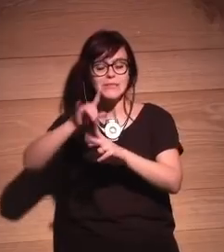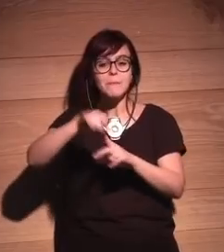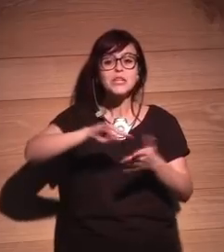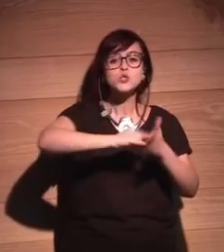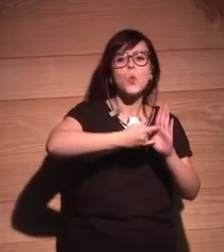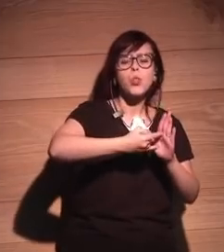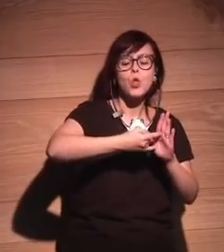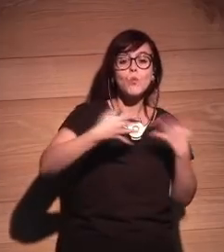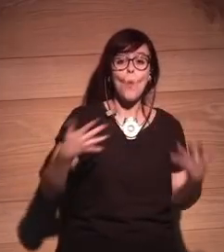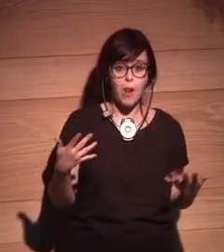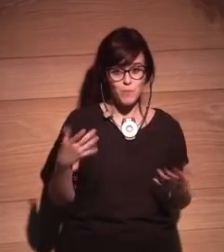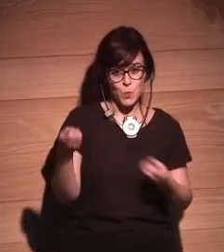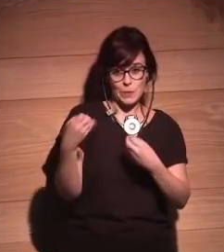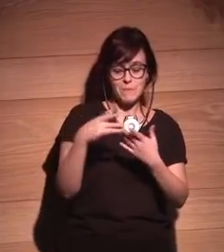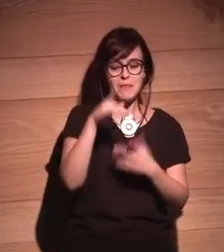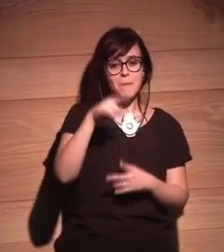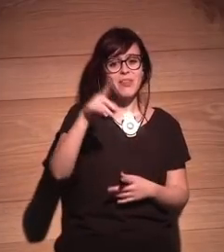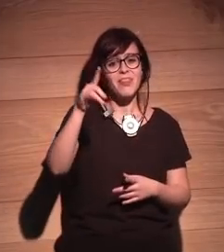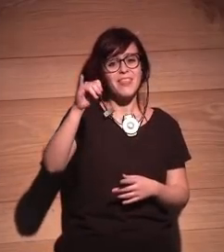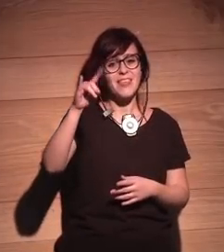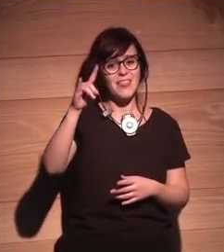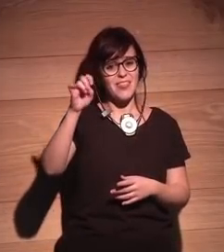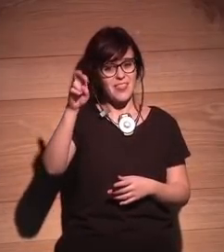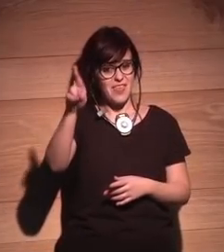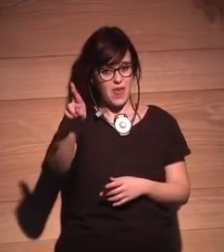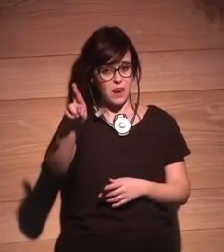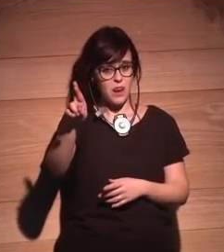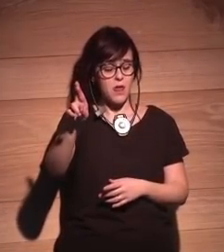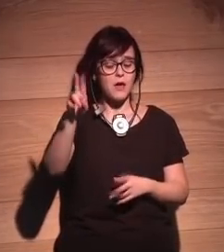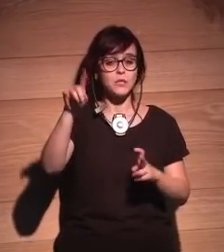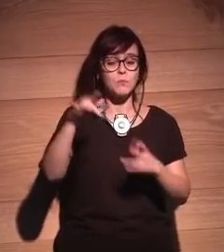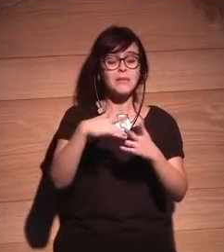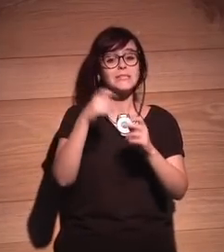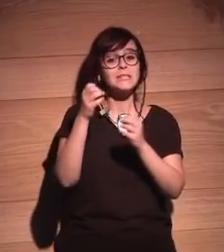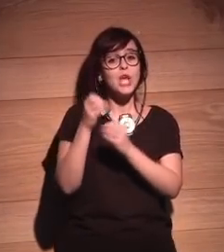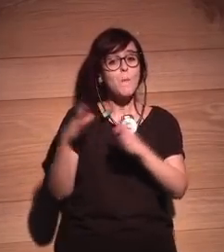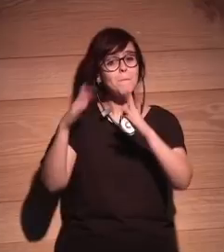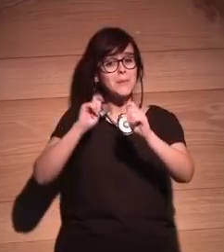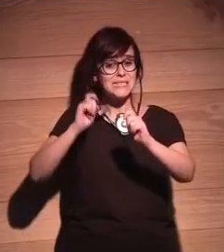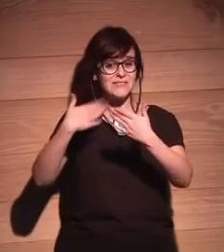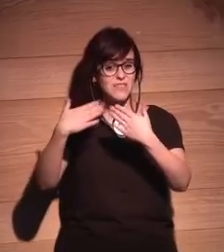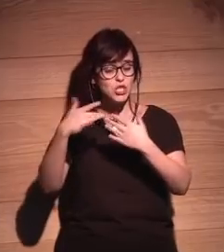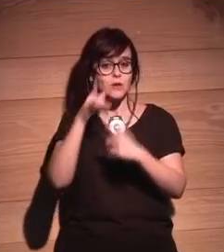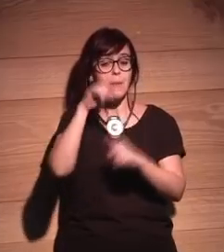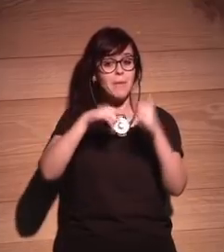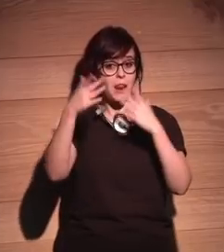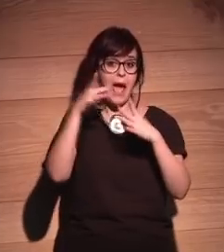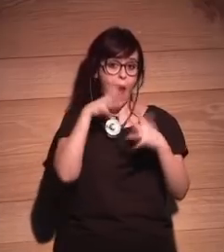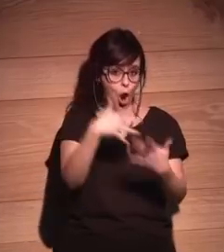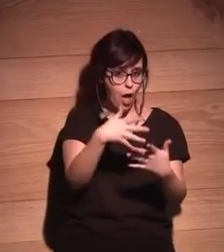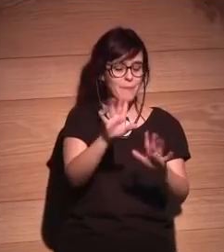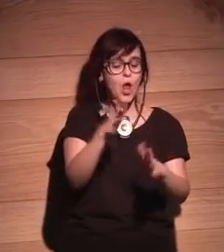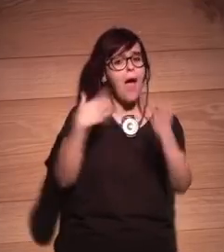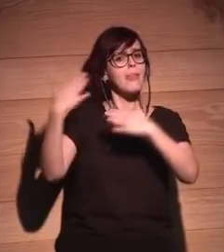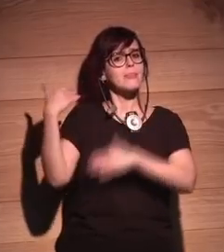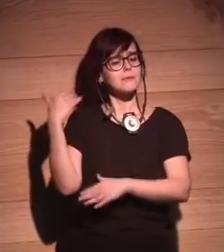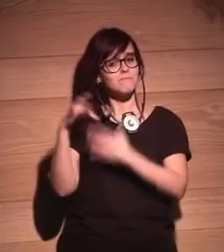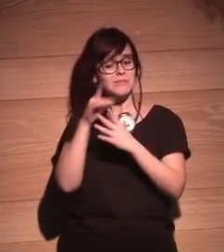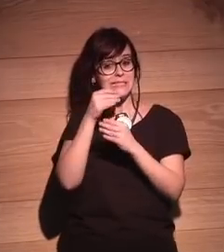y Didier, que yo sé que también tú, desde The Conversation, pero antes también en tu carrera, has